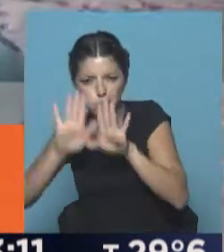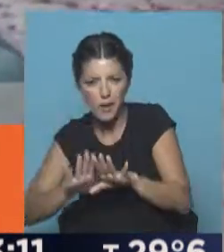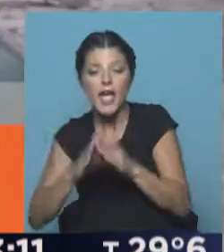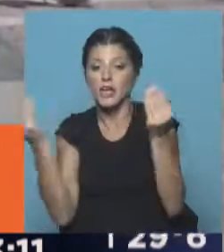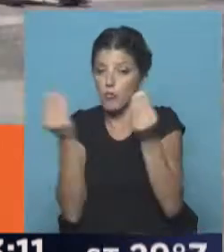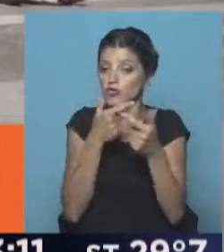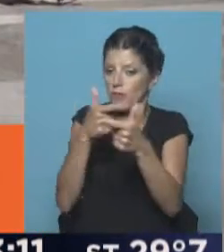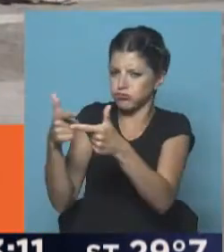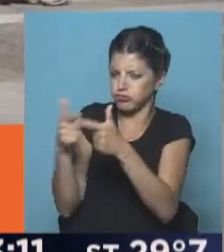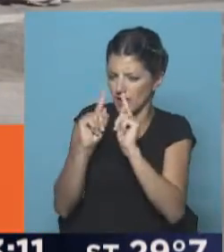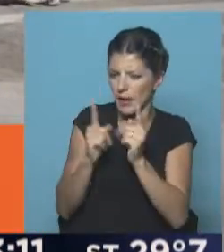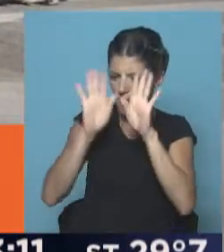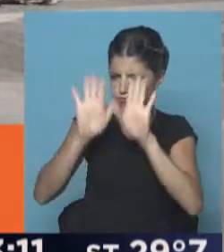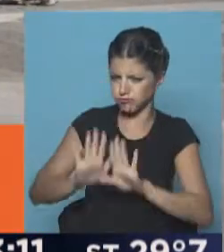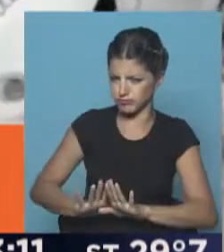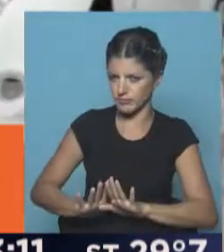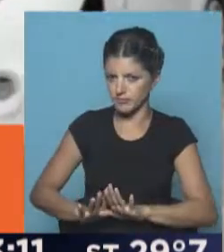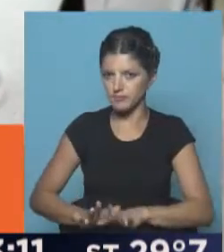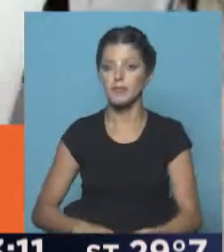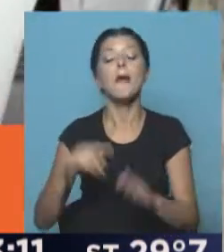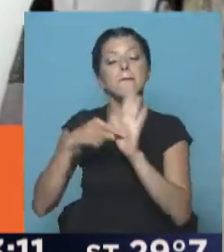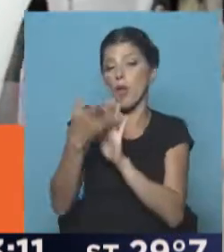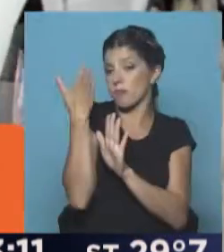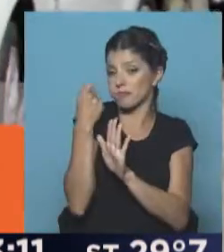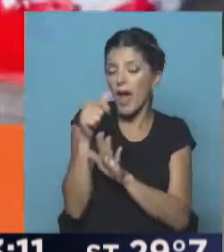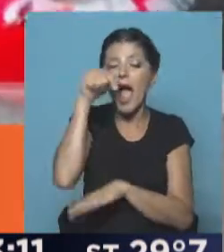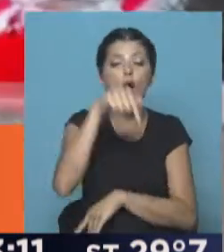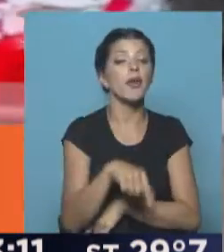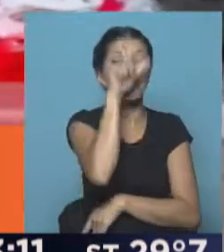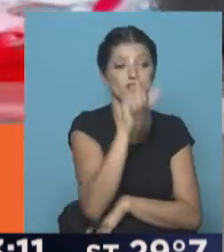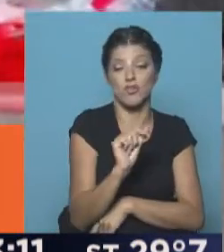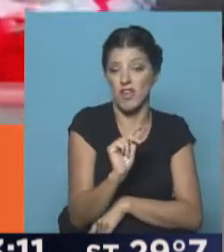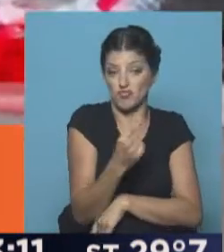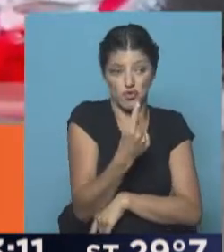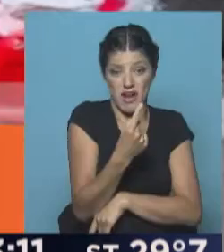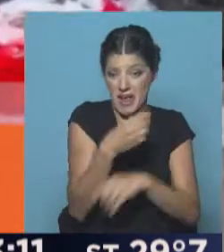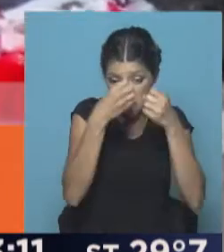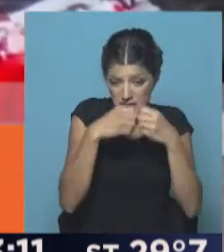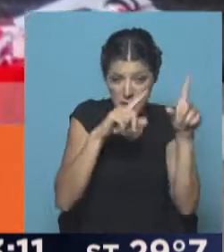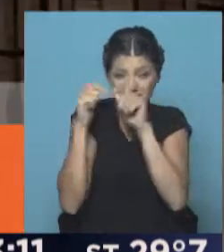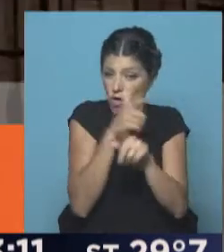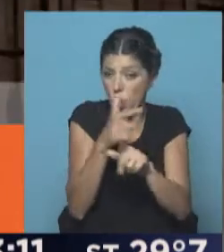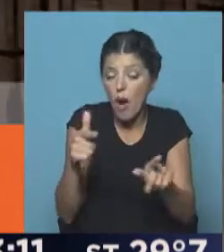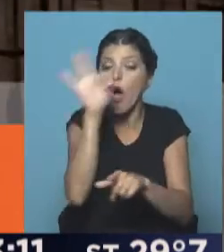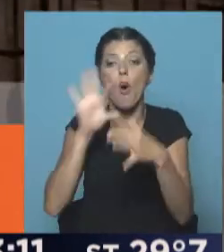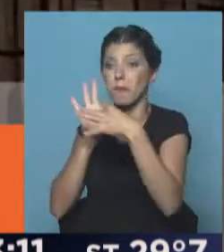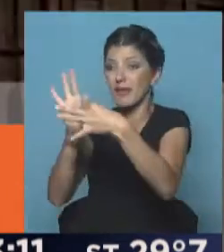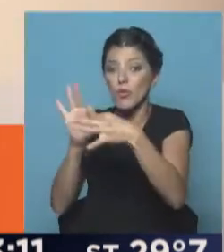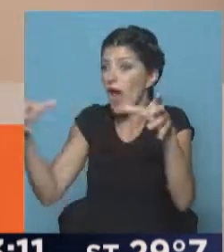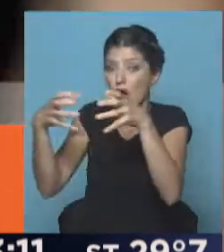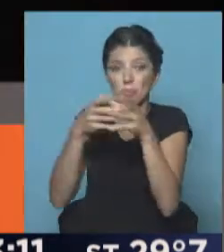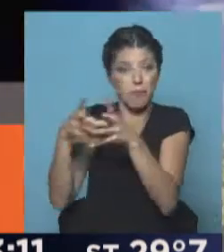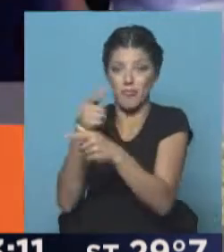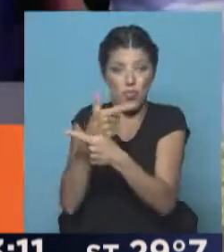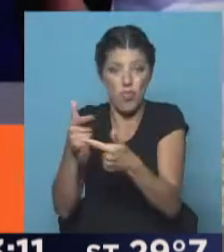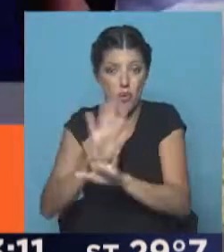logística e inteligencia, últimamente lo hacen atacantes amateurs con escasa o ninguna relación comprobable